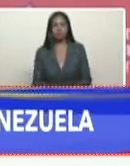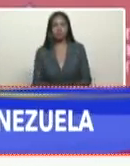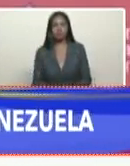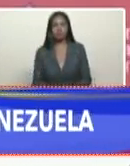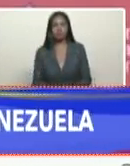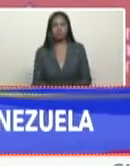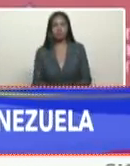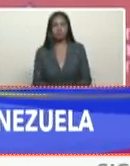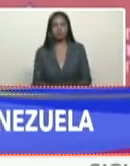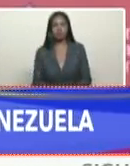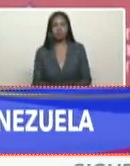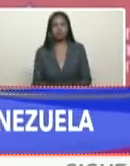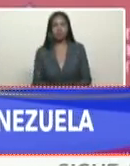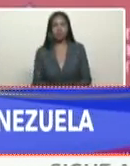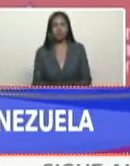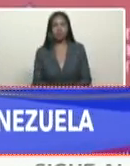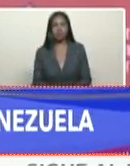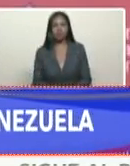Y